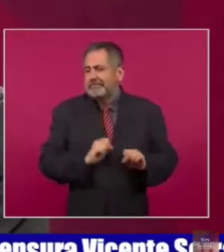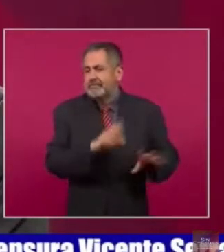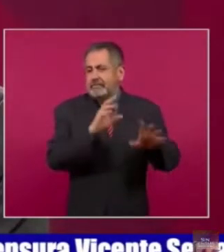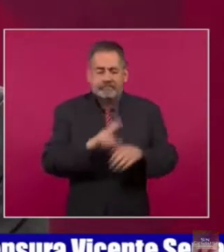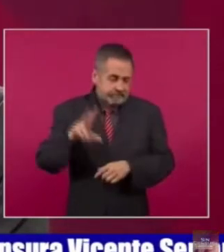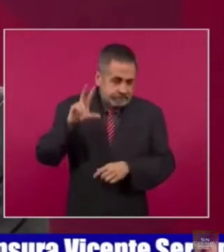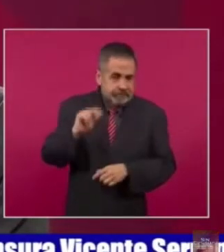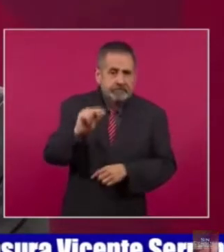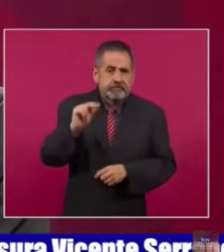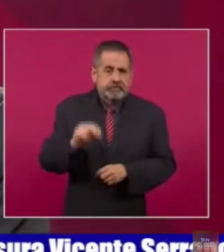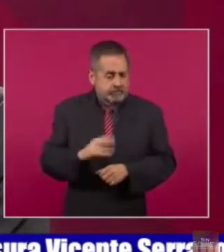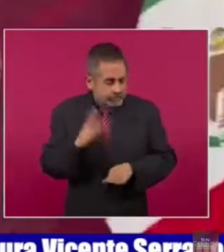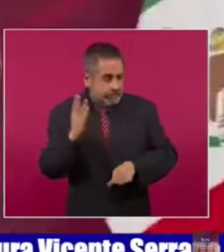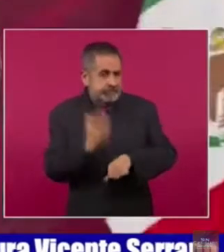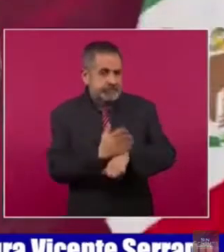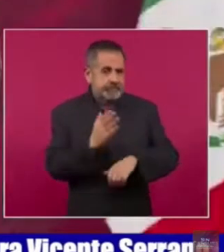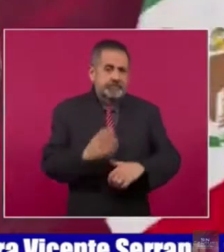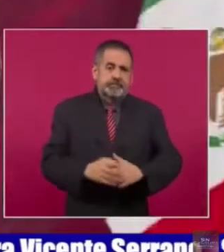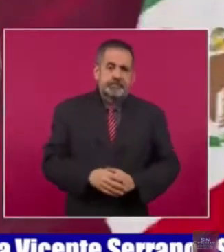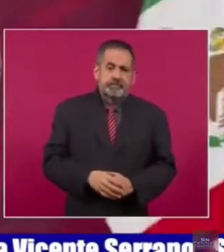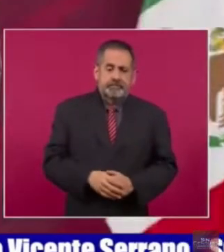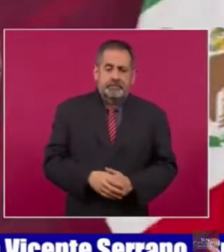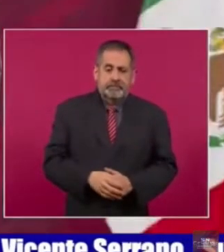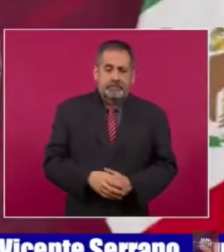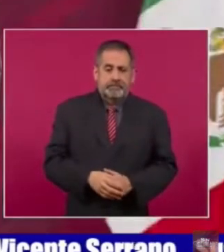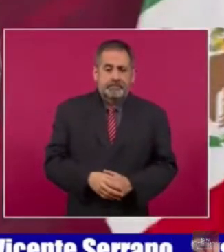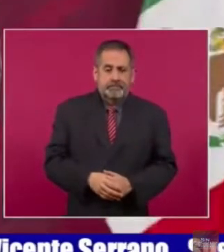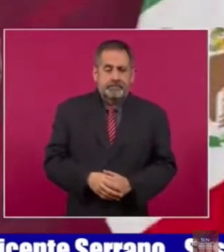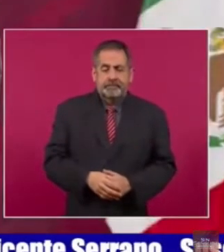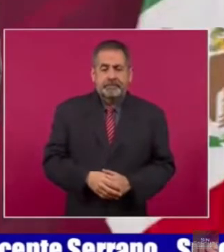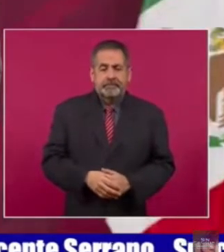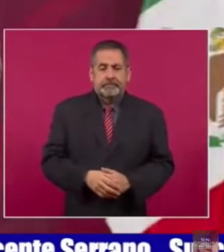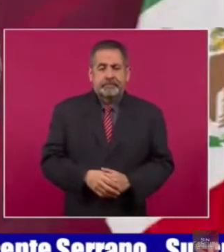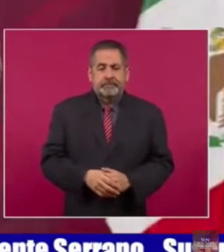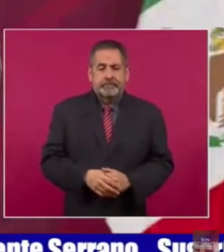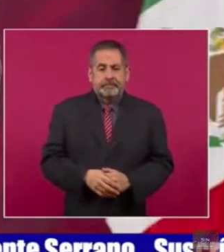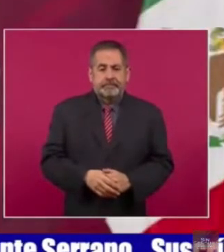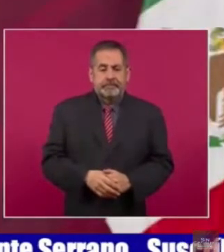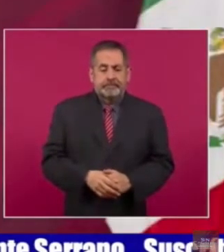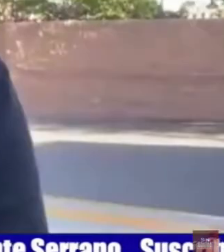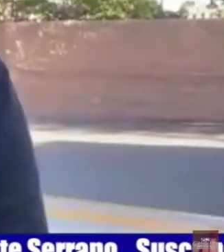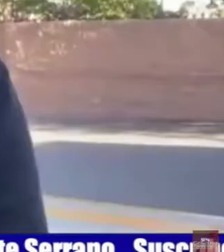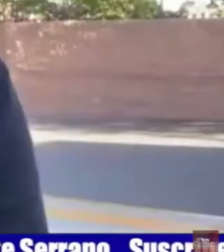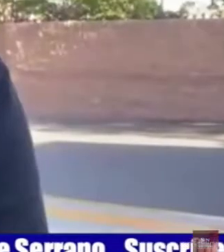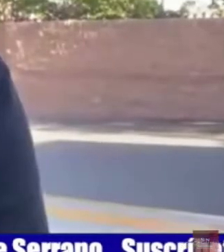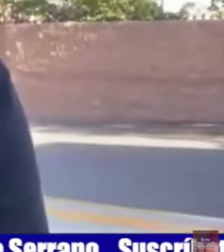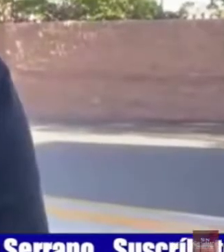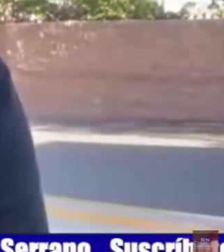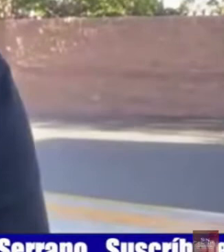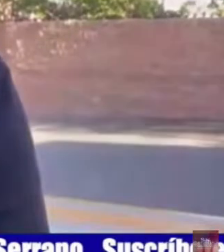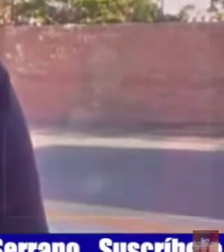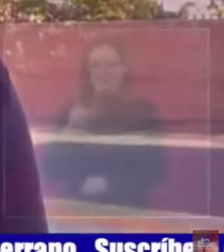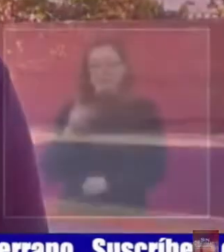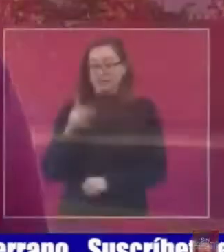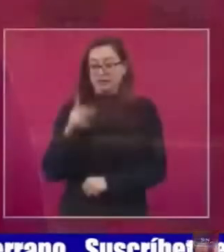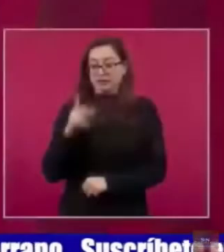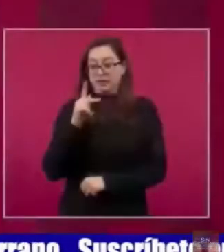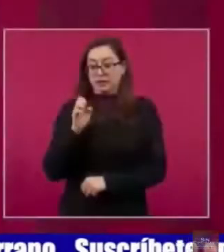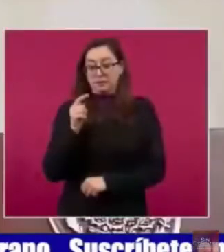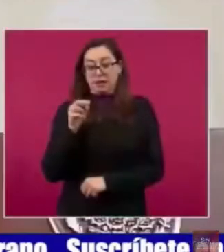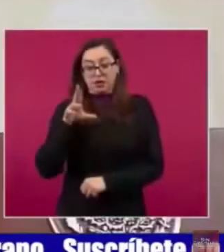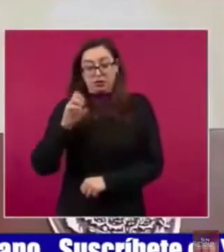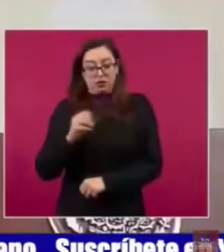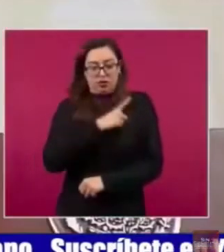dará el encuentro el 8 y el 9 de enero. Así lo dijo el presidente. Vamos a ver y escuchar.